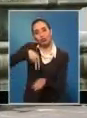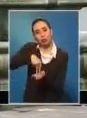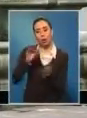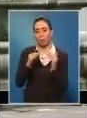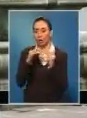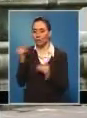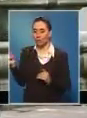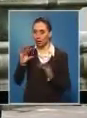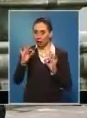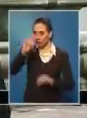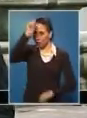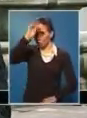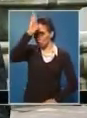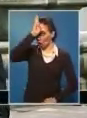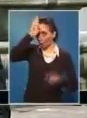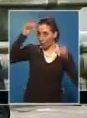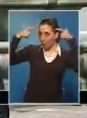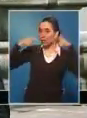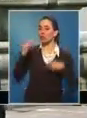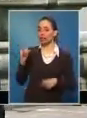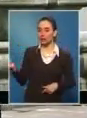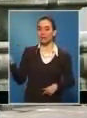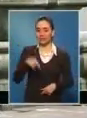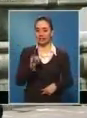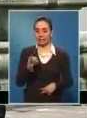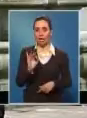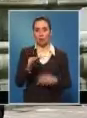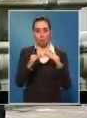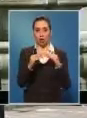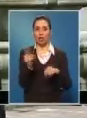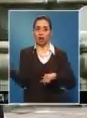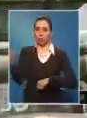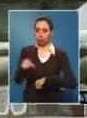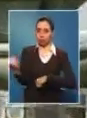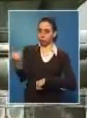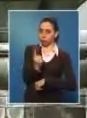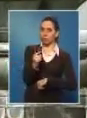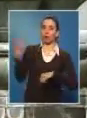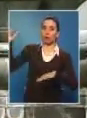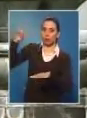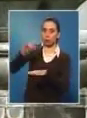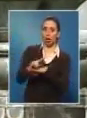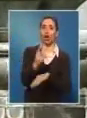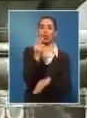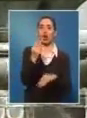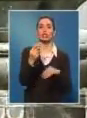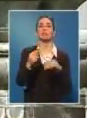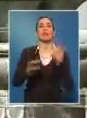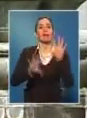Llegó con el clásico sombrero, ¿no? Al menos a La Moneda, sí, Constanza. Llegó a las 12 y cuarto a Chile, aterrizó con un